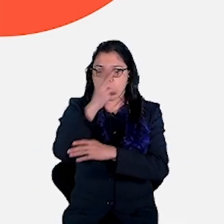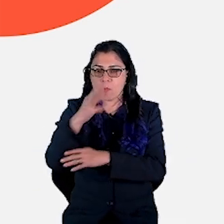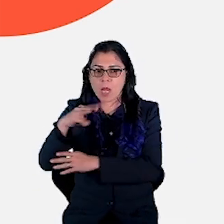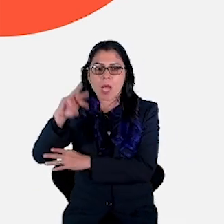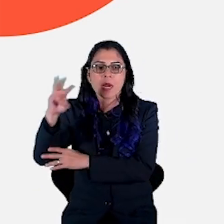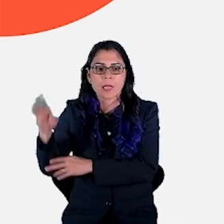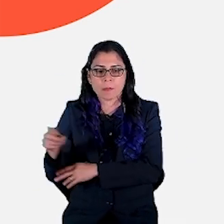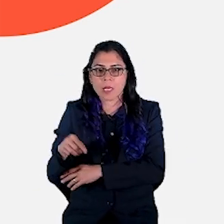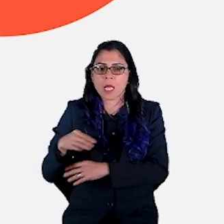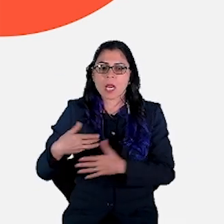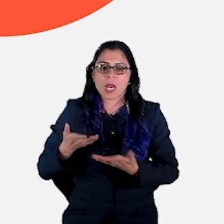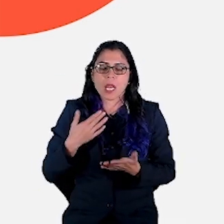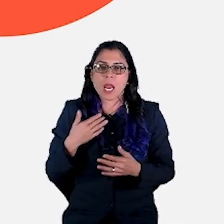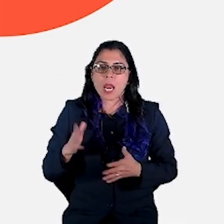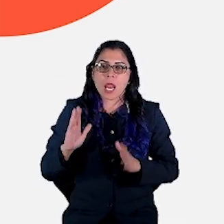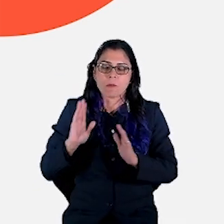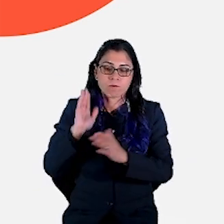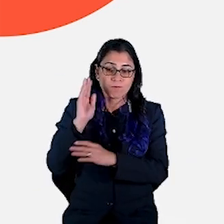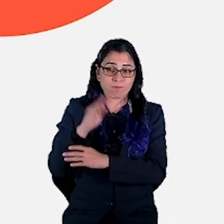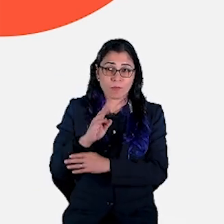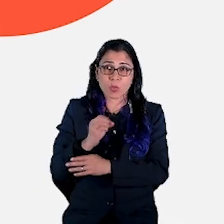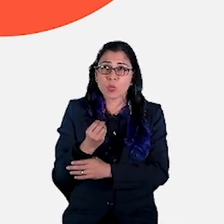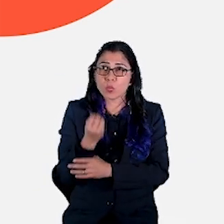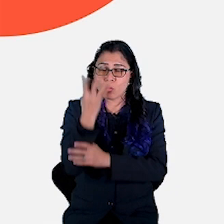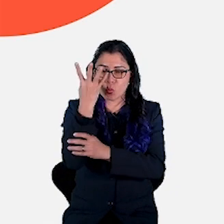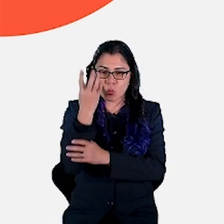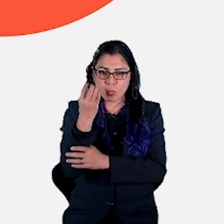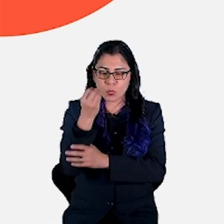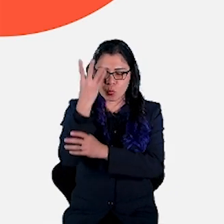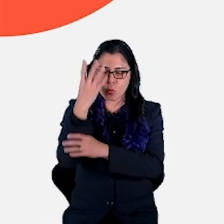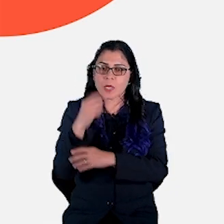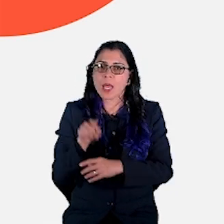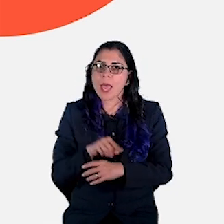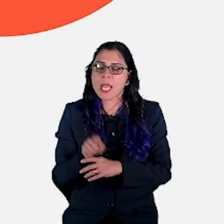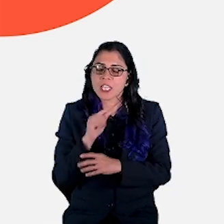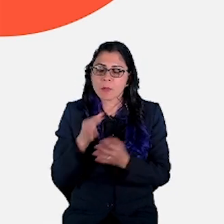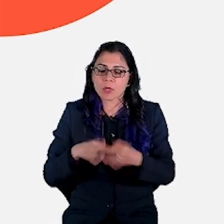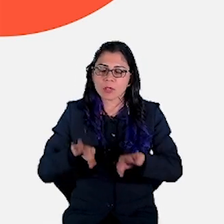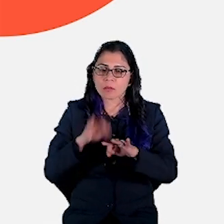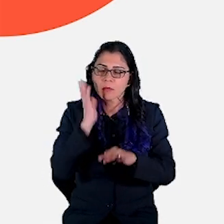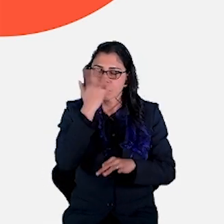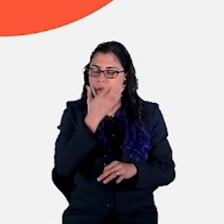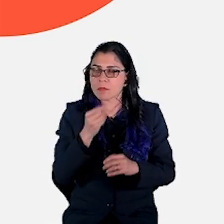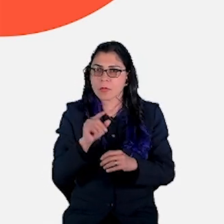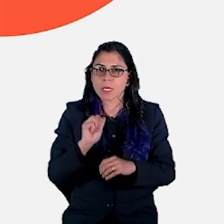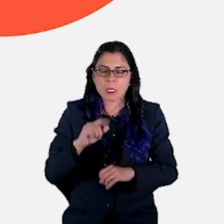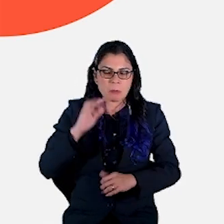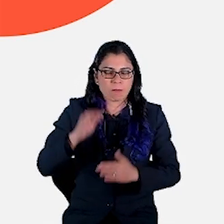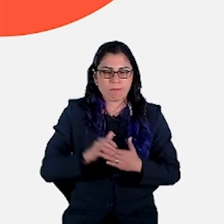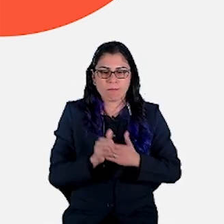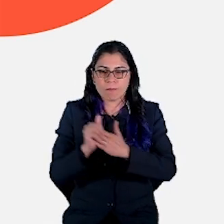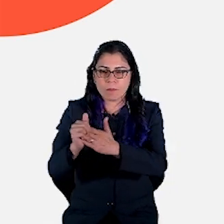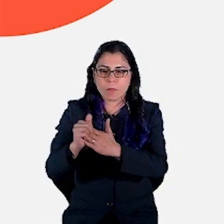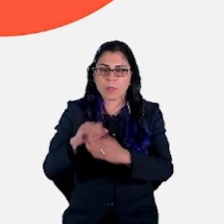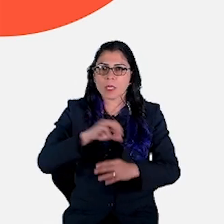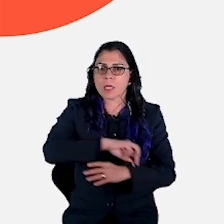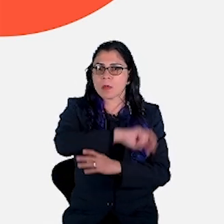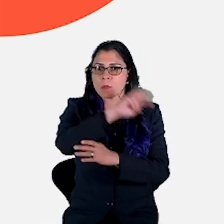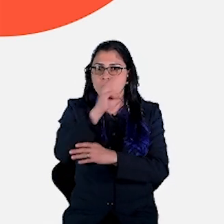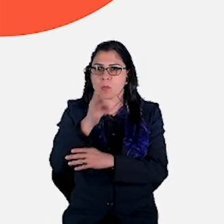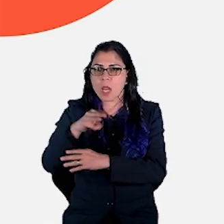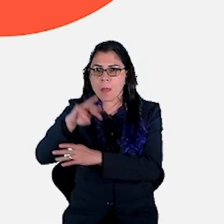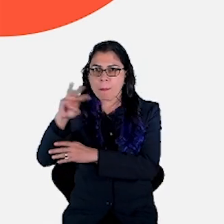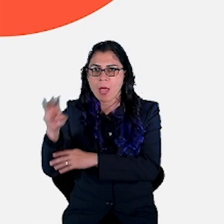azul recientemente Panamá se convirtió en líder en la protección del océano al completar un